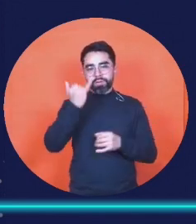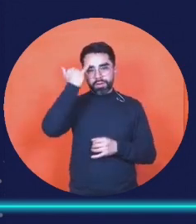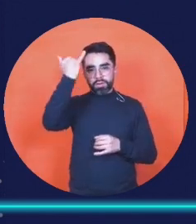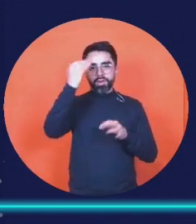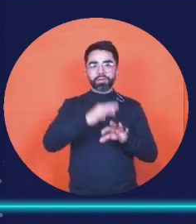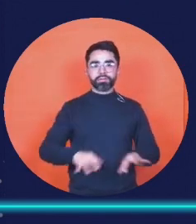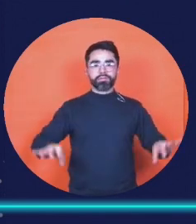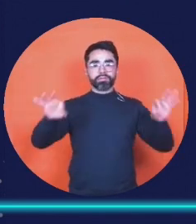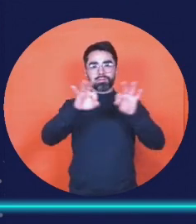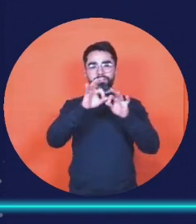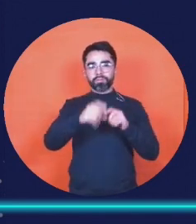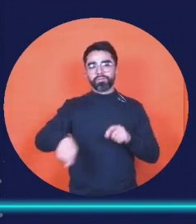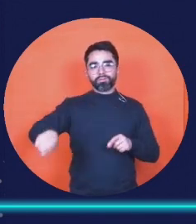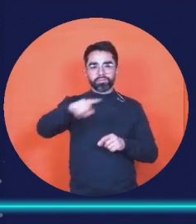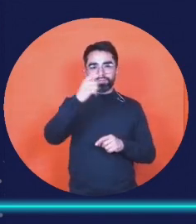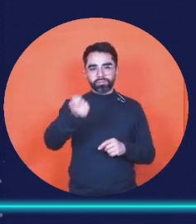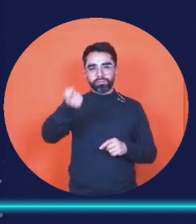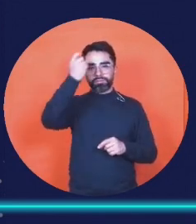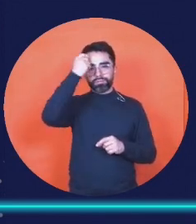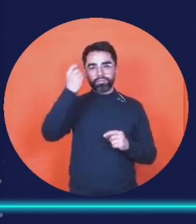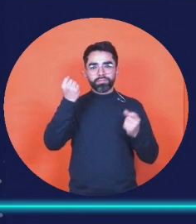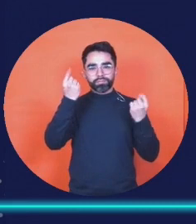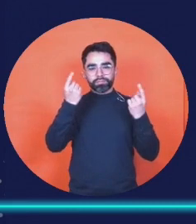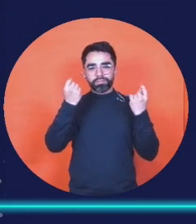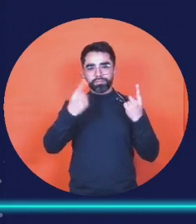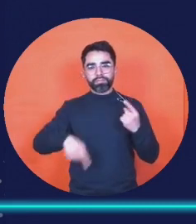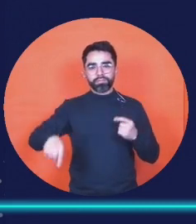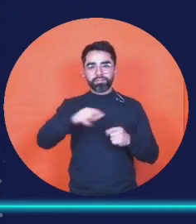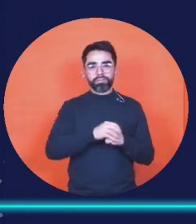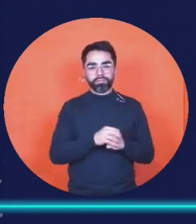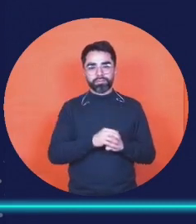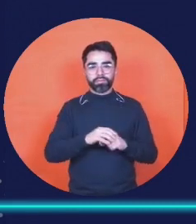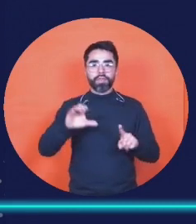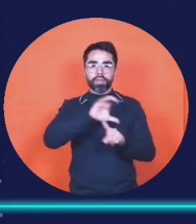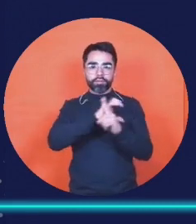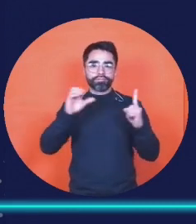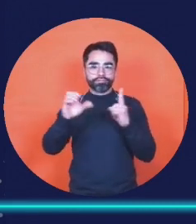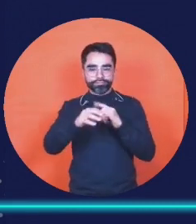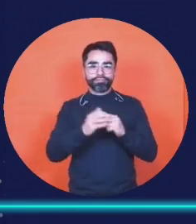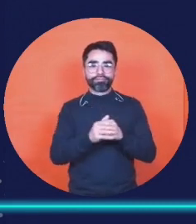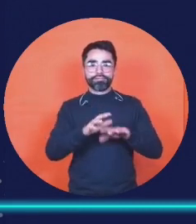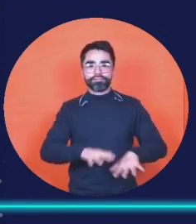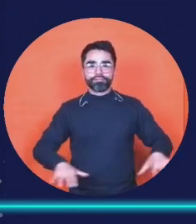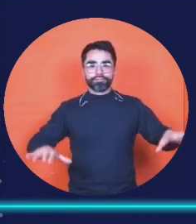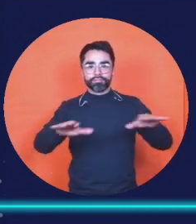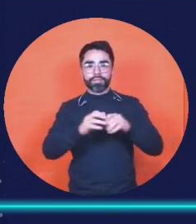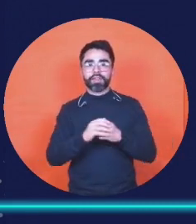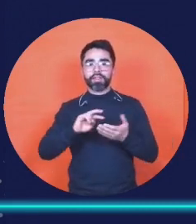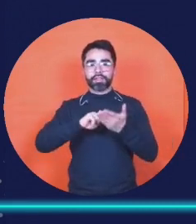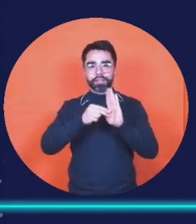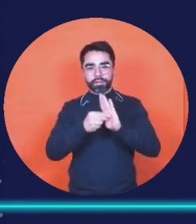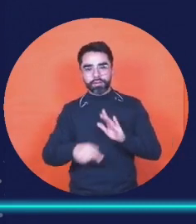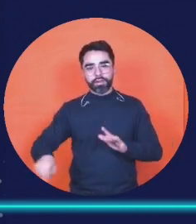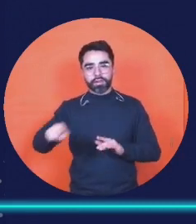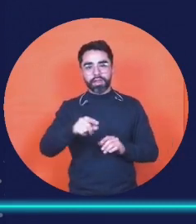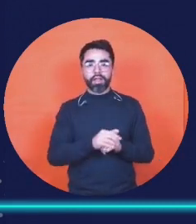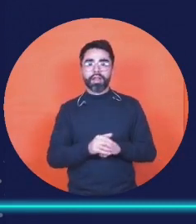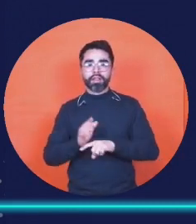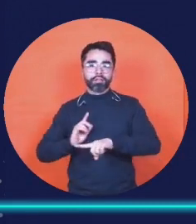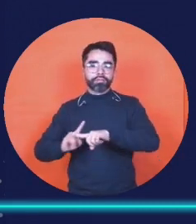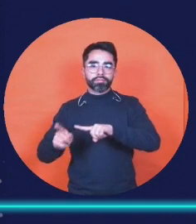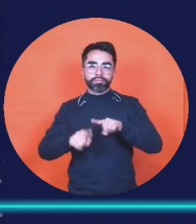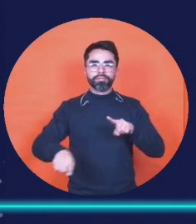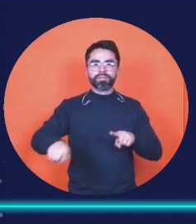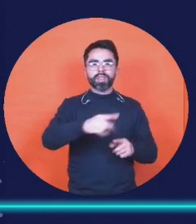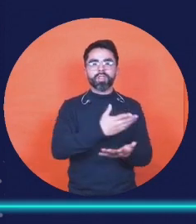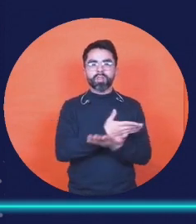es bueno que tengan en la cabeza para que lo entendamos, y es que cuando hablamos de cultura organizacional estamos hablando de la forma particular y diferenciada de